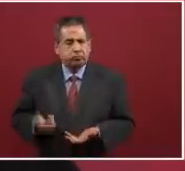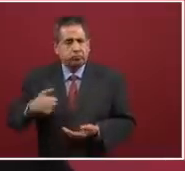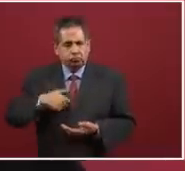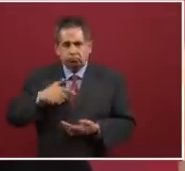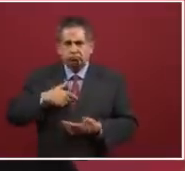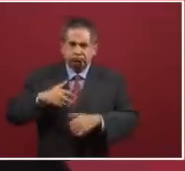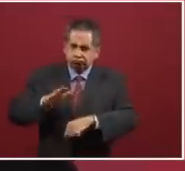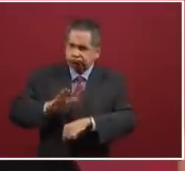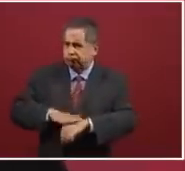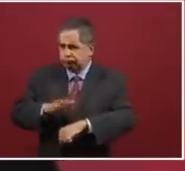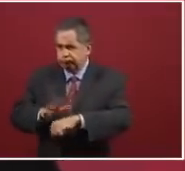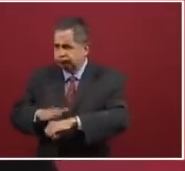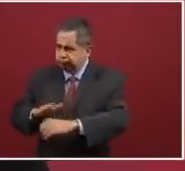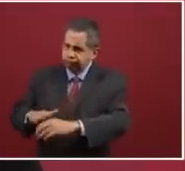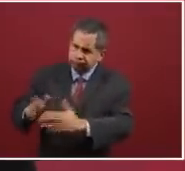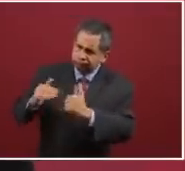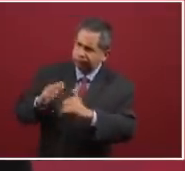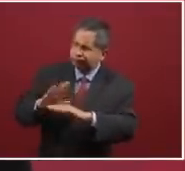llamando